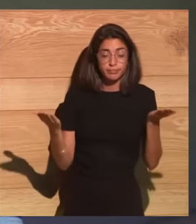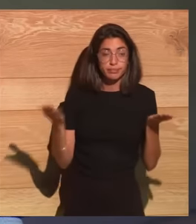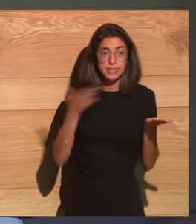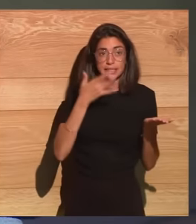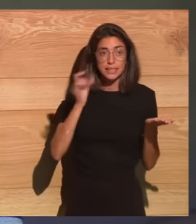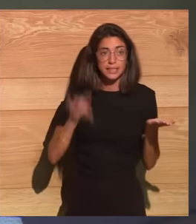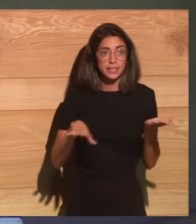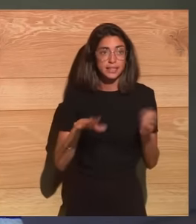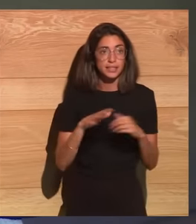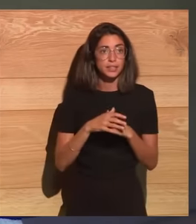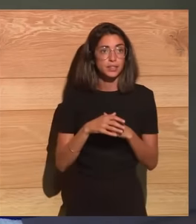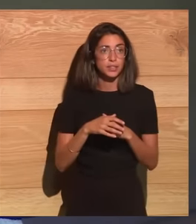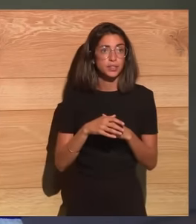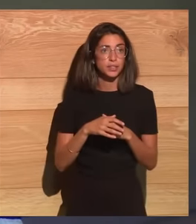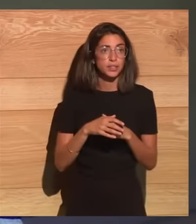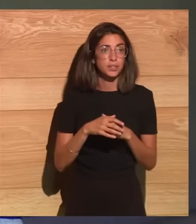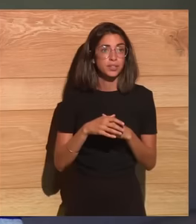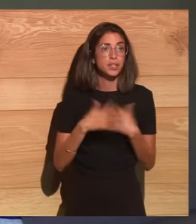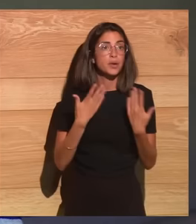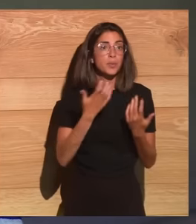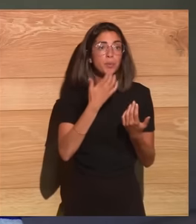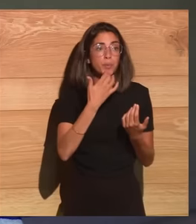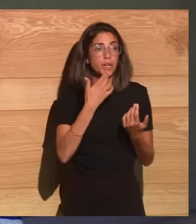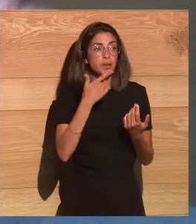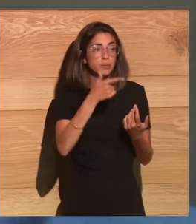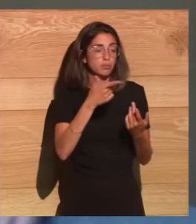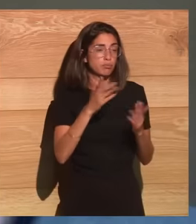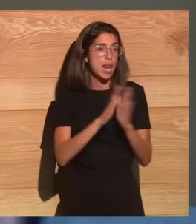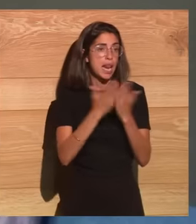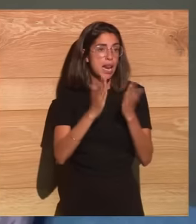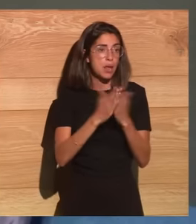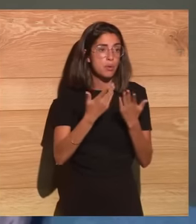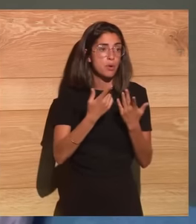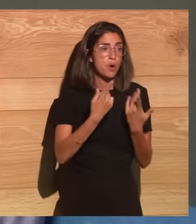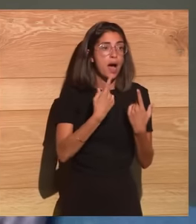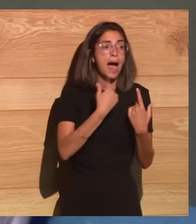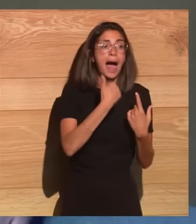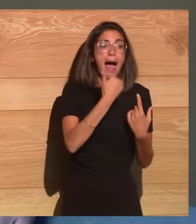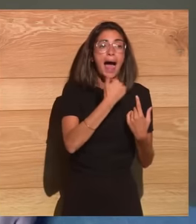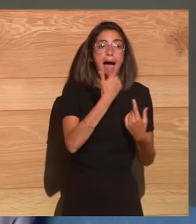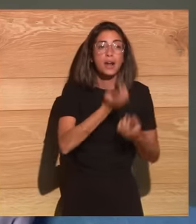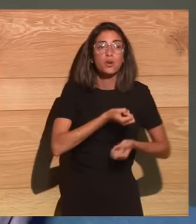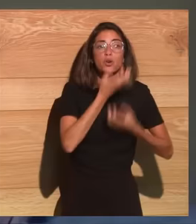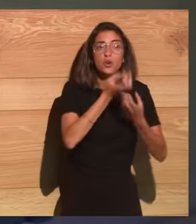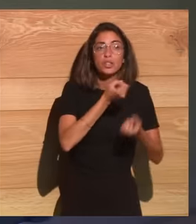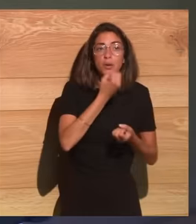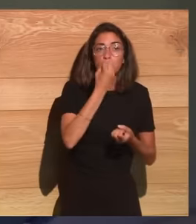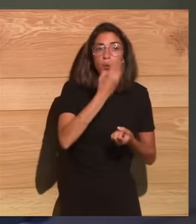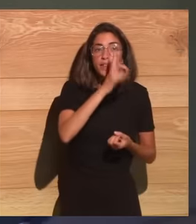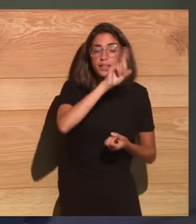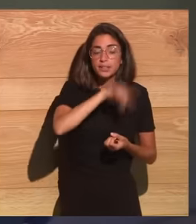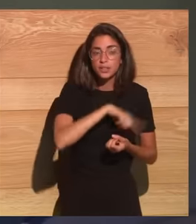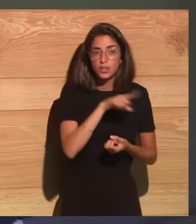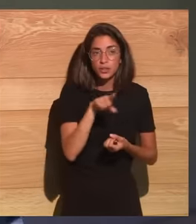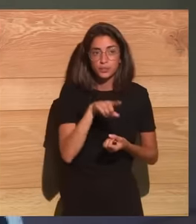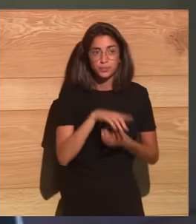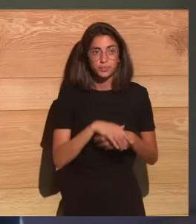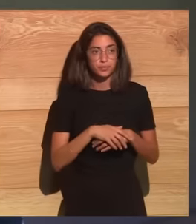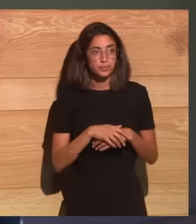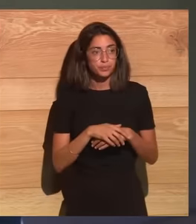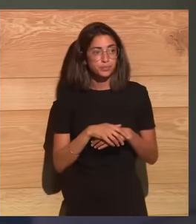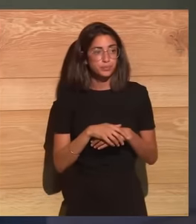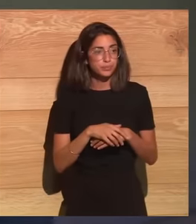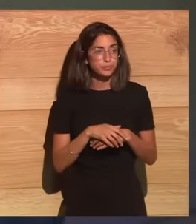a ti directamente. Vale. Que es, pues, ¿se puede contar alguna cosa del libro? Yo creo que sí, ¿no? Vale. No sé. Es una anécdota maravillosa. Hoy ¿no? sí. Yo qué